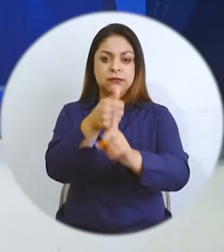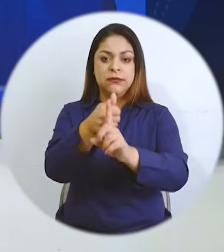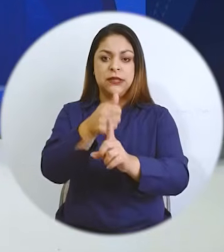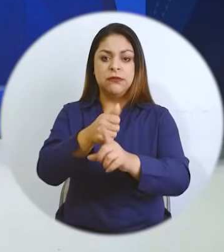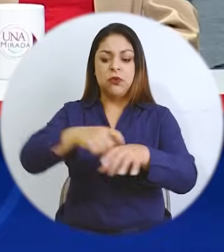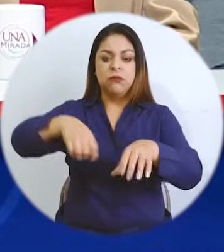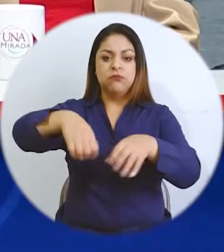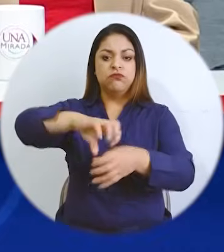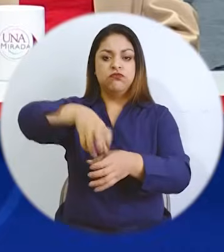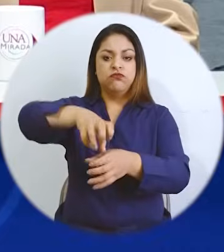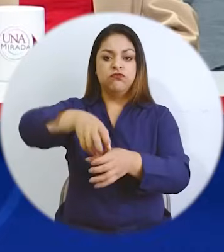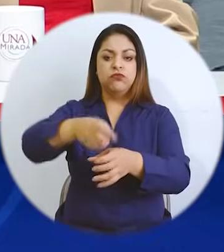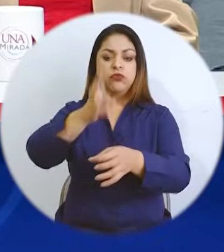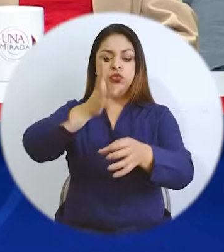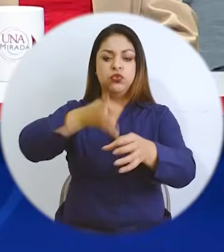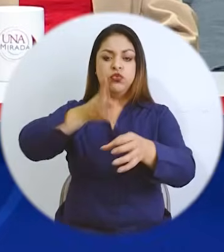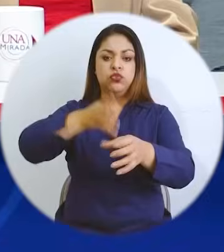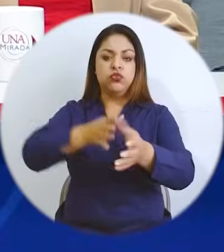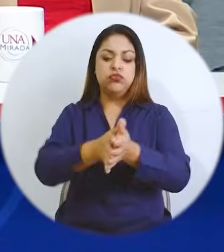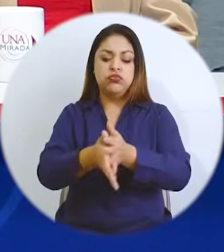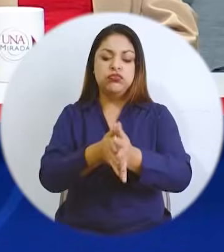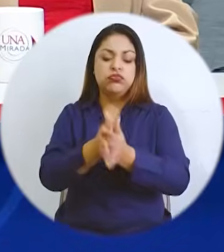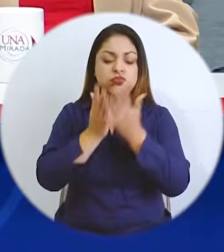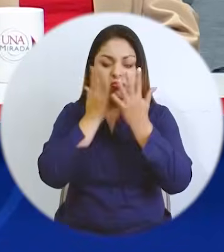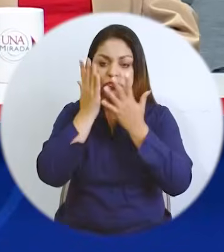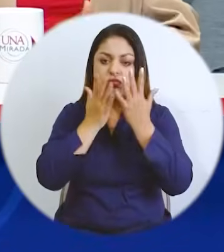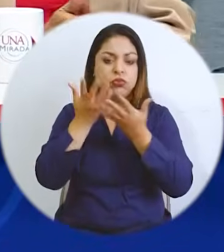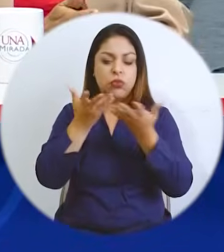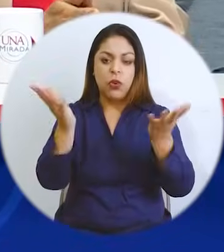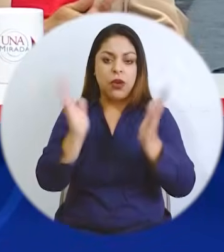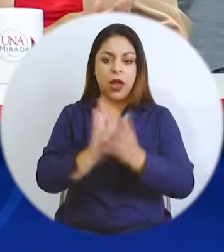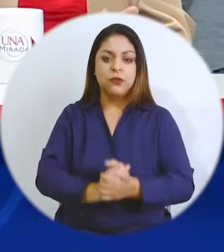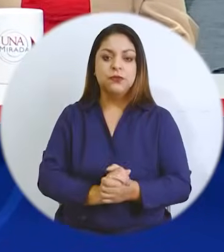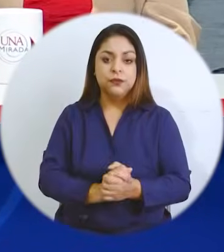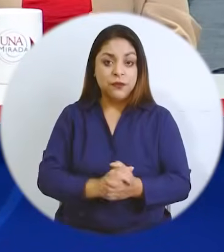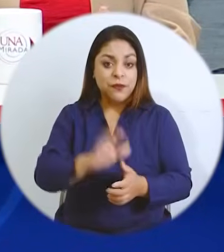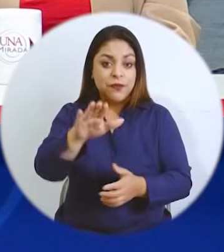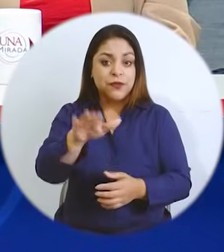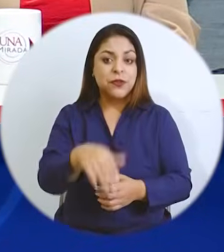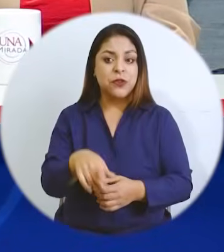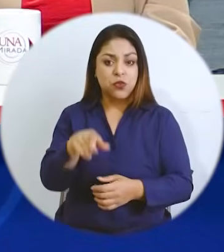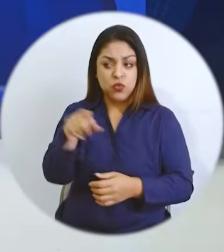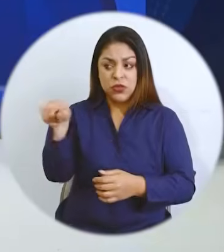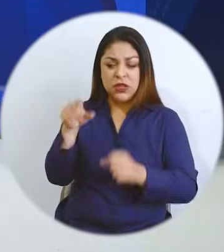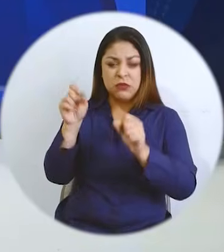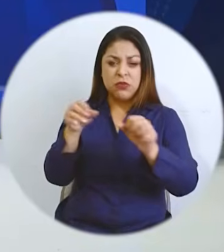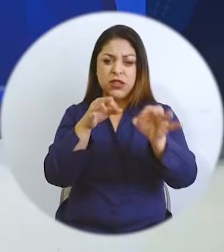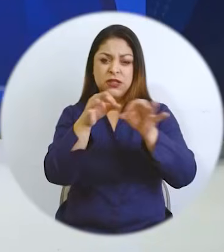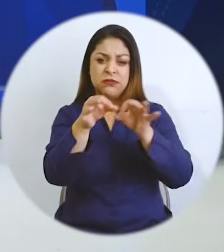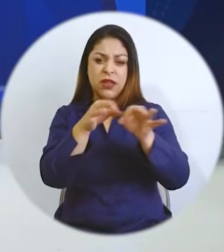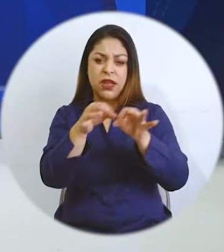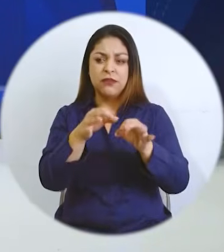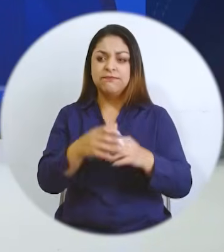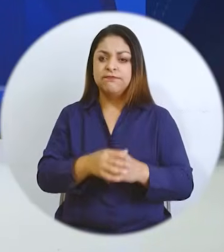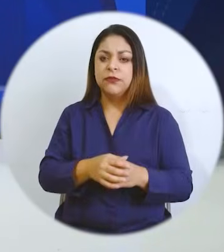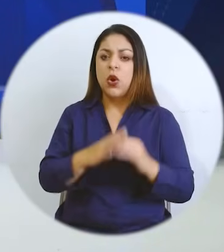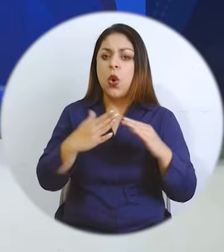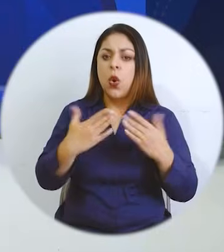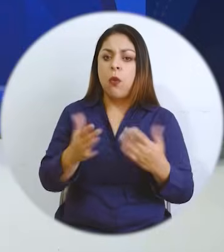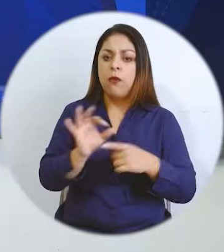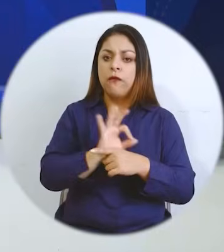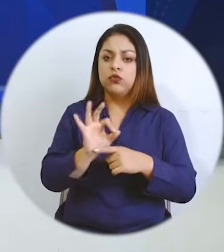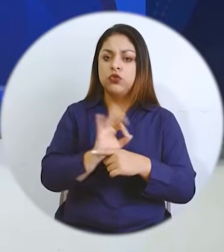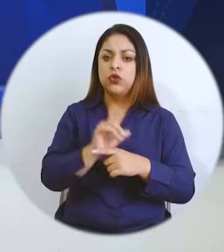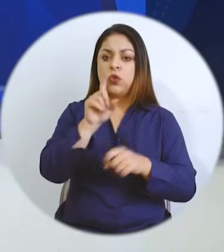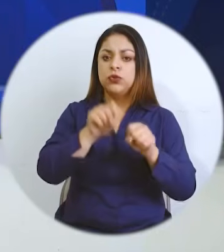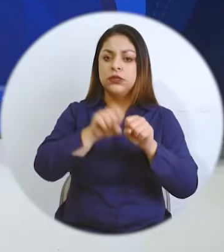bebe. Tal vez antes de avanzar en el tema, si explicamos brevemente a la audiencia cómo funciona un